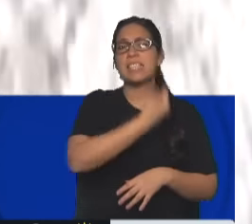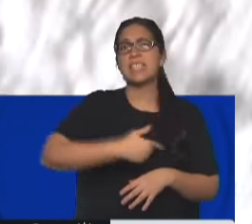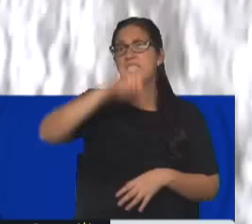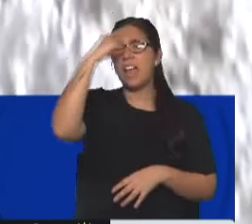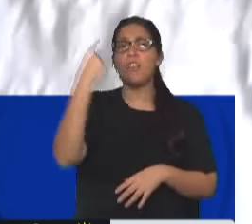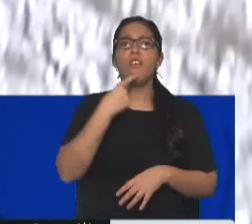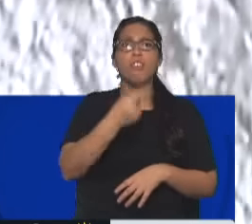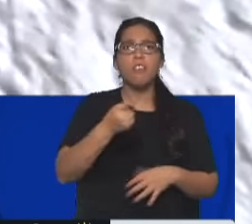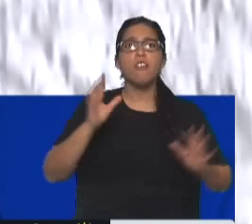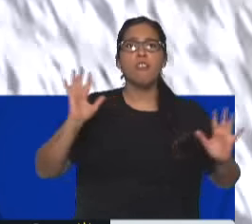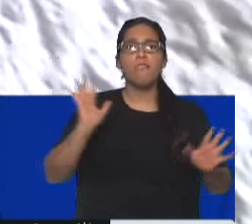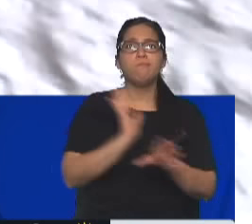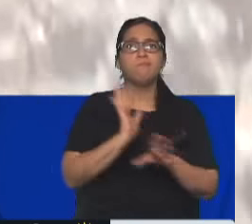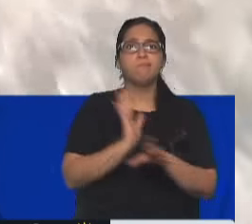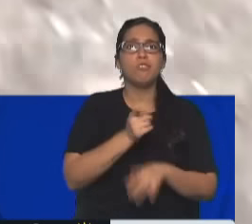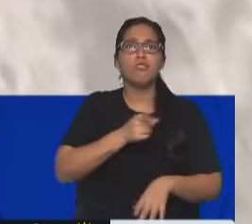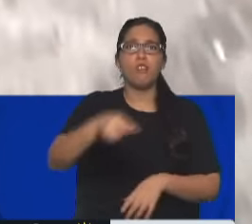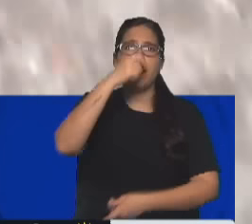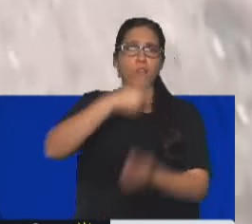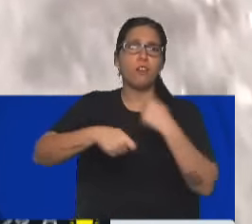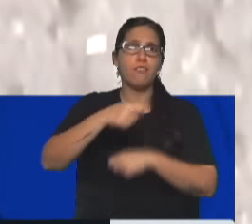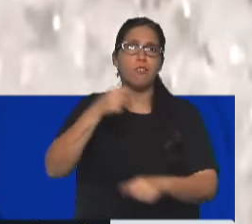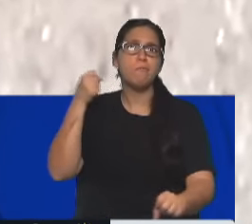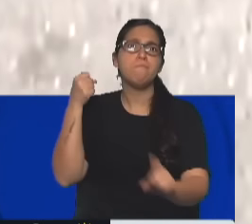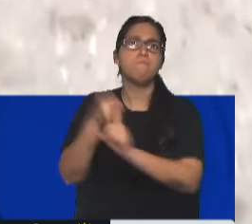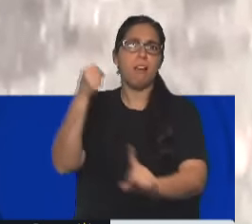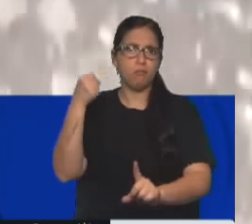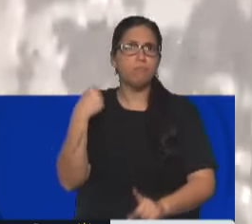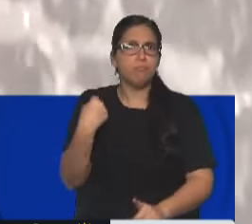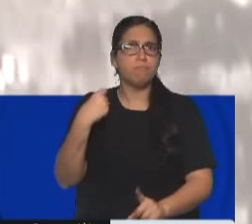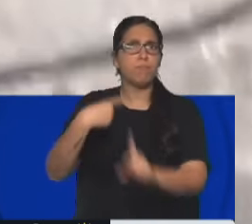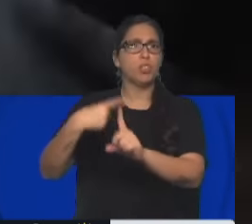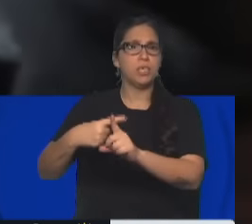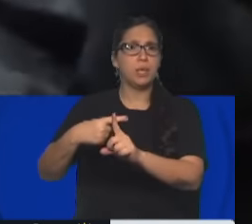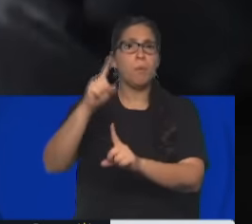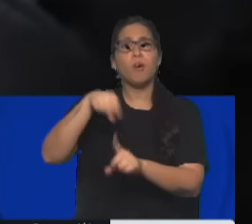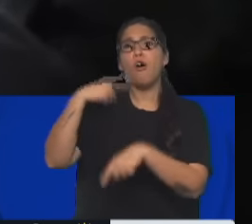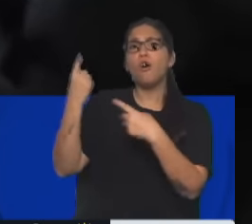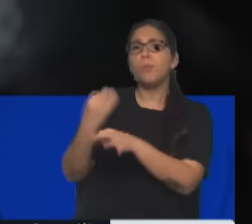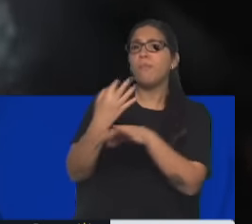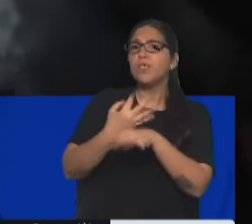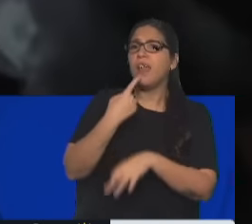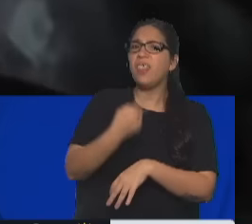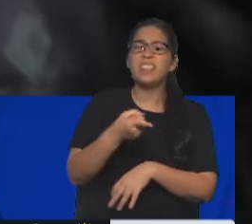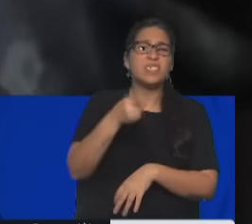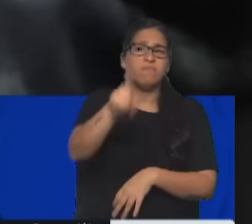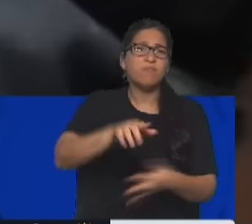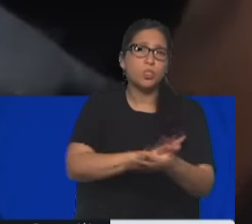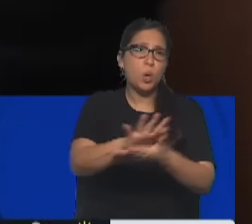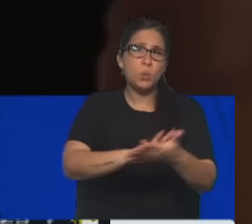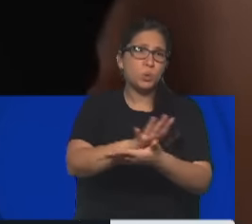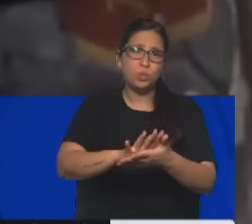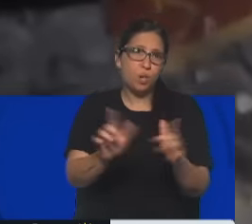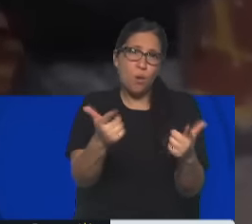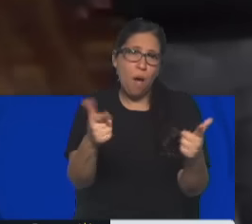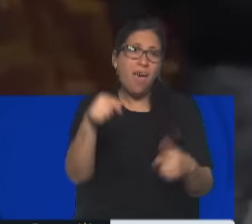golpe exitoso contra el narcotráfico. Sin embargo, diversos expertos consideran que el operativo no solucionará el problema crónico